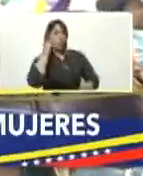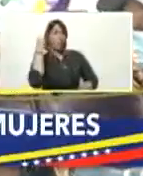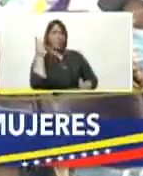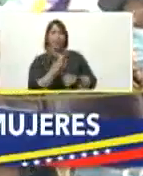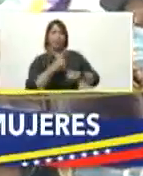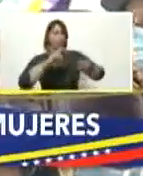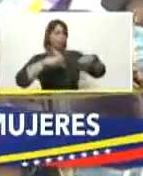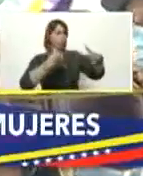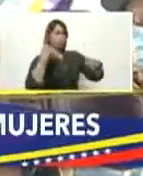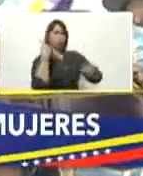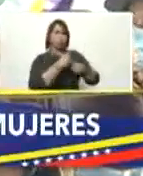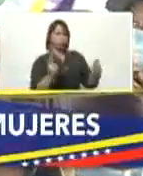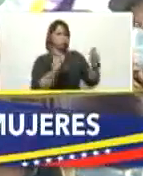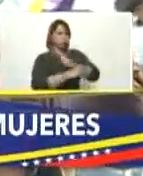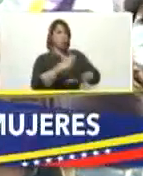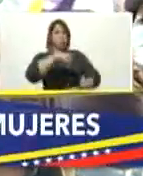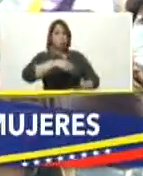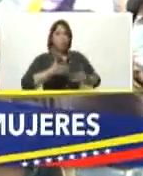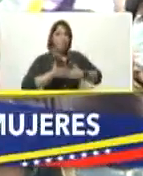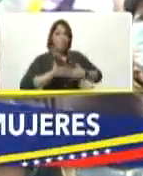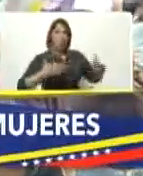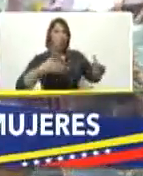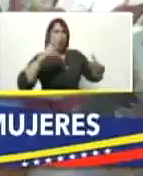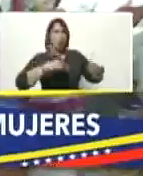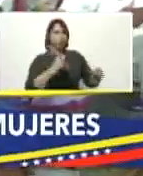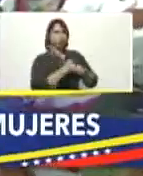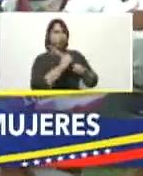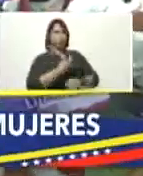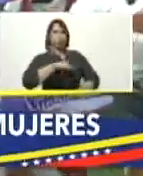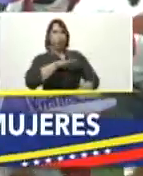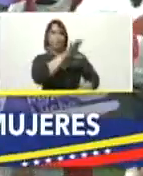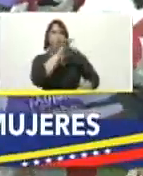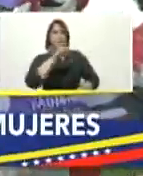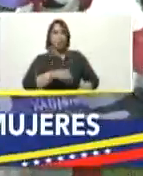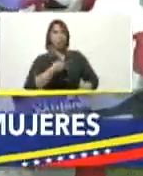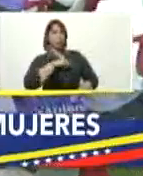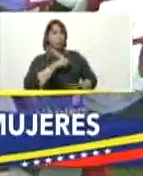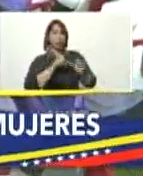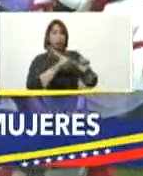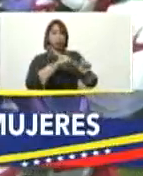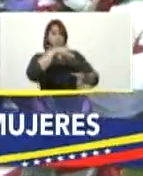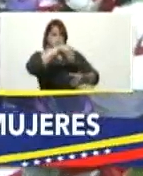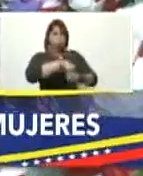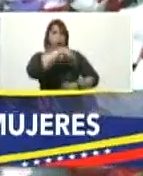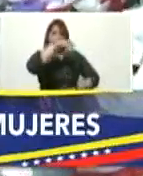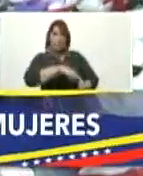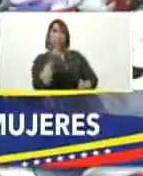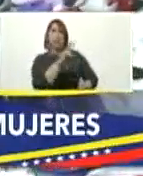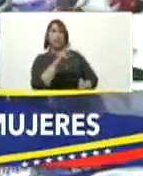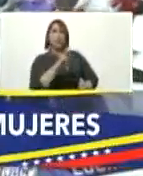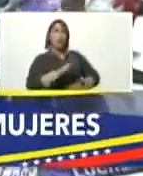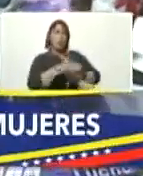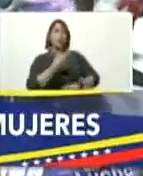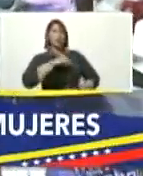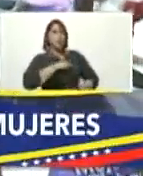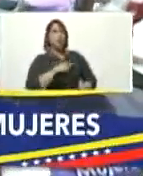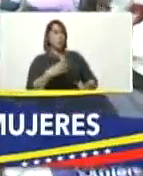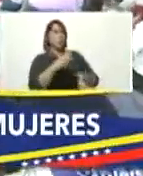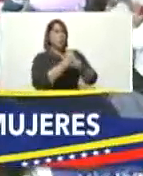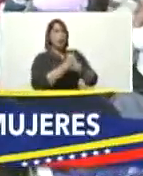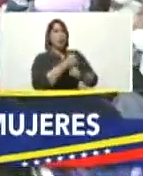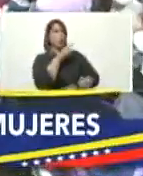la vanguardia y estamos aquí dispuestas a trabajar por nuestro país porque nos quedamos, decidimos quedarnos aquí. Porque creemos